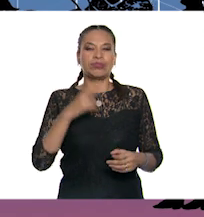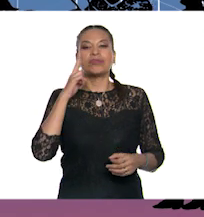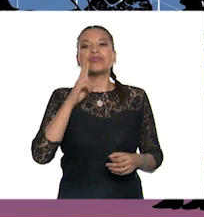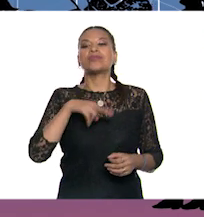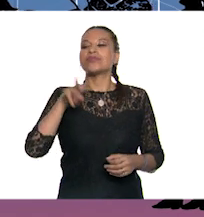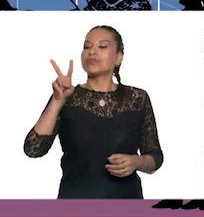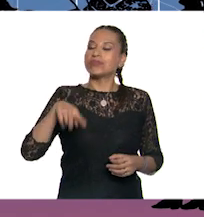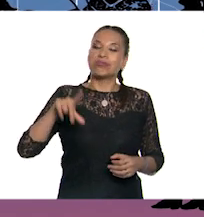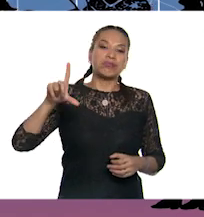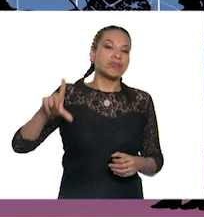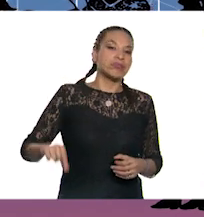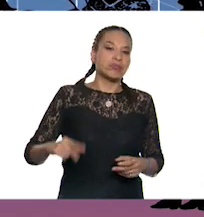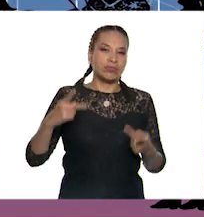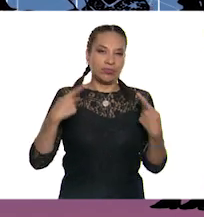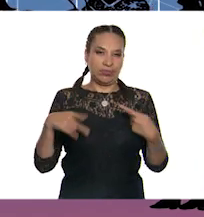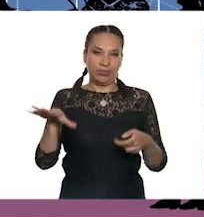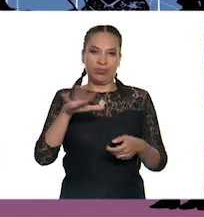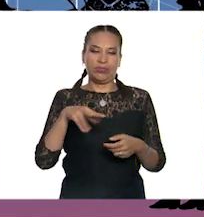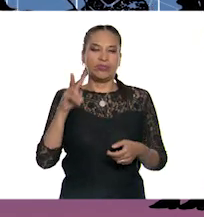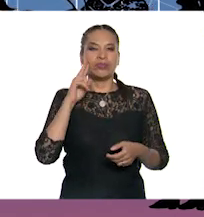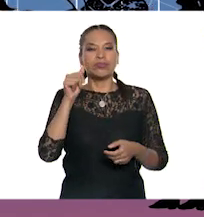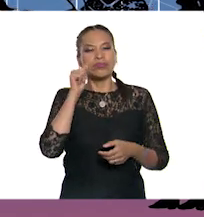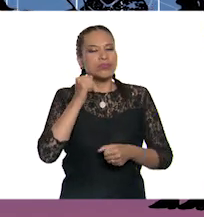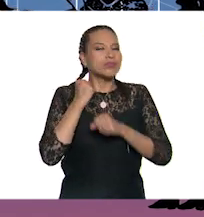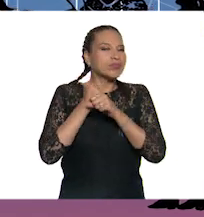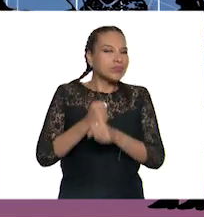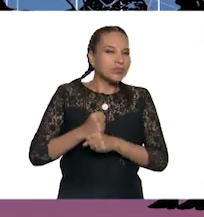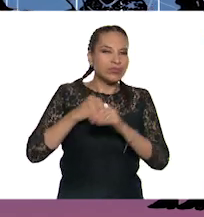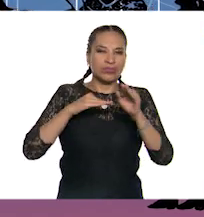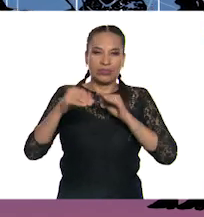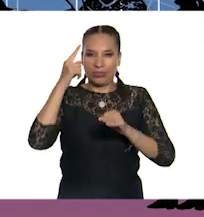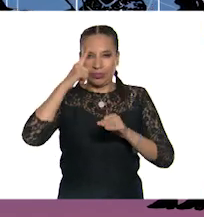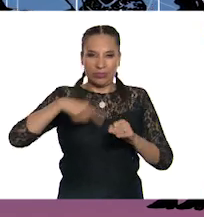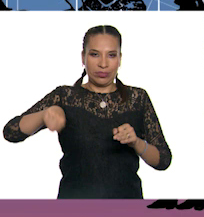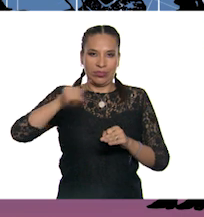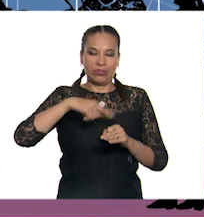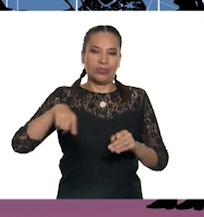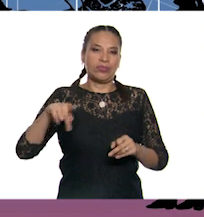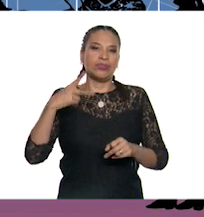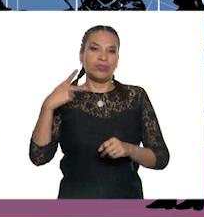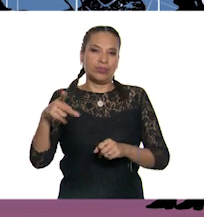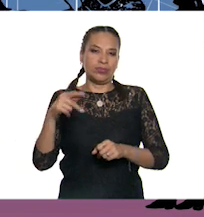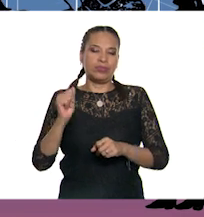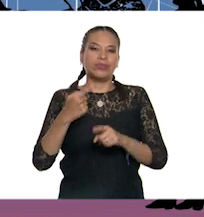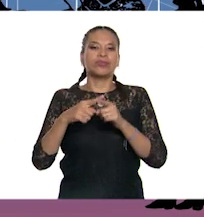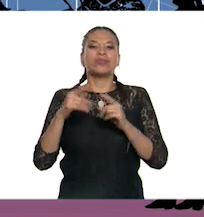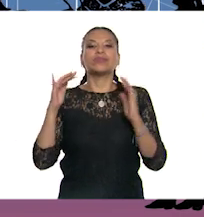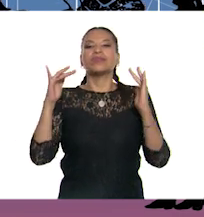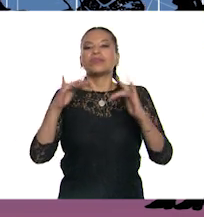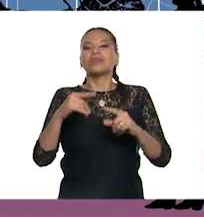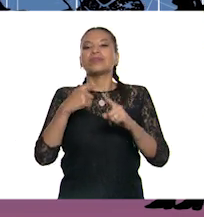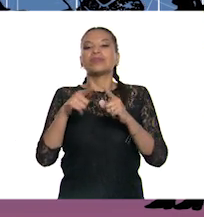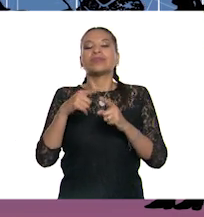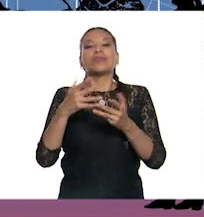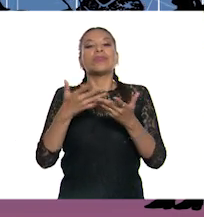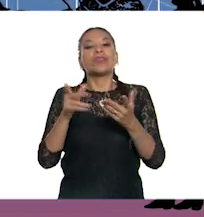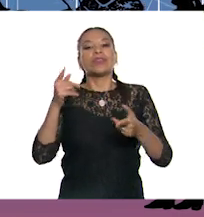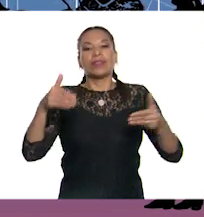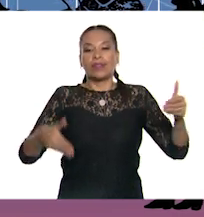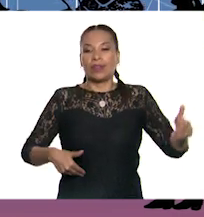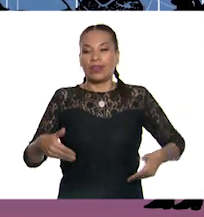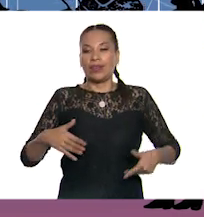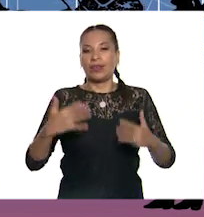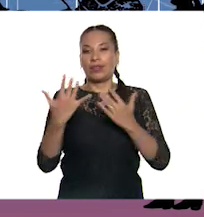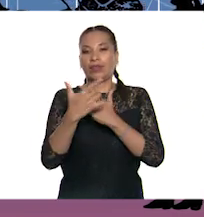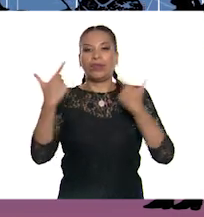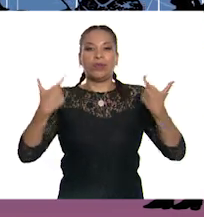miradas despreciativas a la plebe generosa que se sacrifica para ellos, y sus queridas se dirigían a los grandes teatros